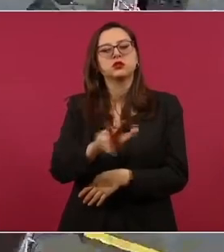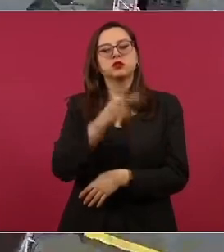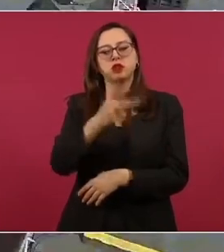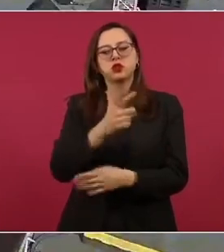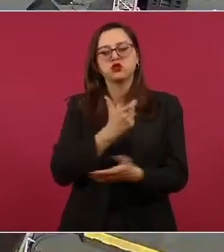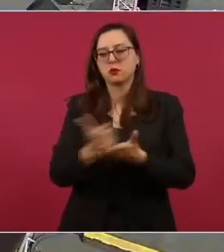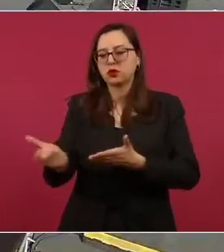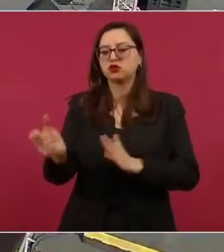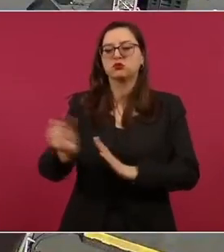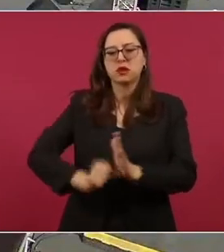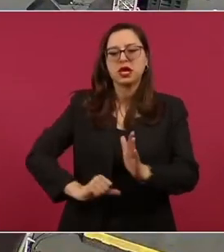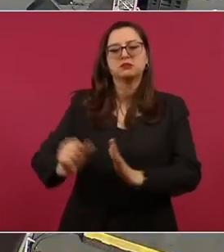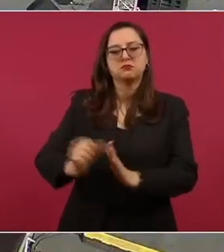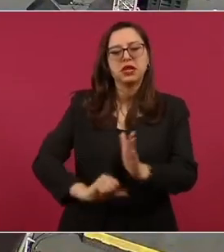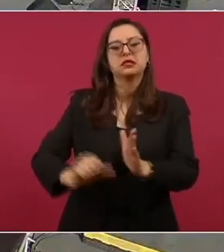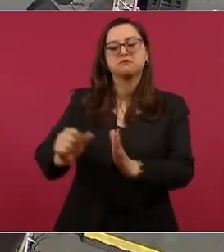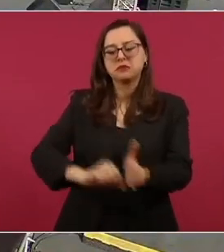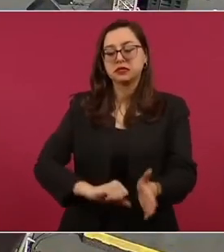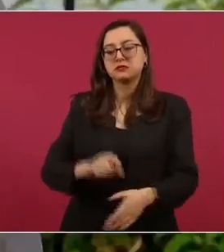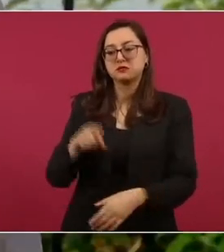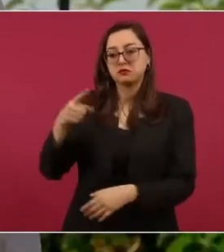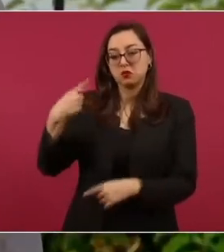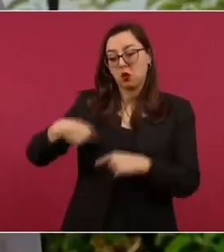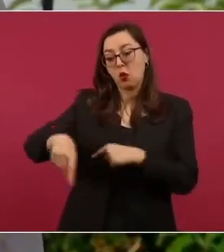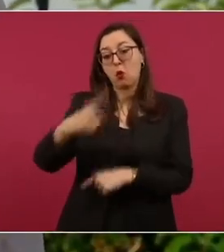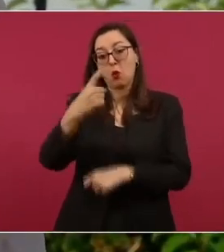5,258 pesos para que